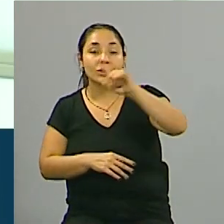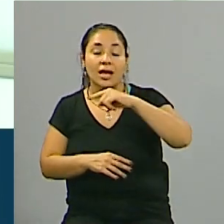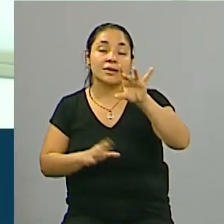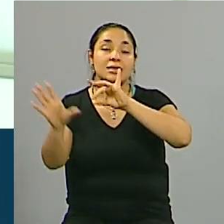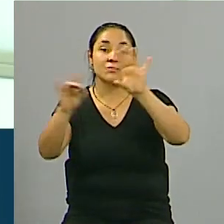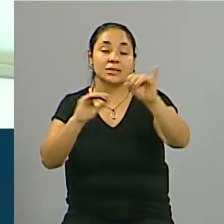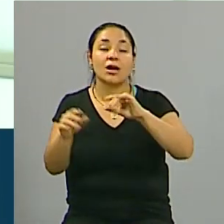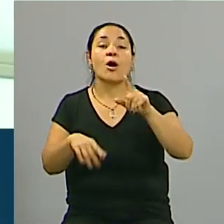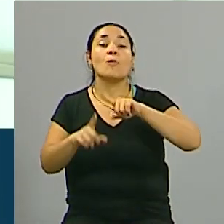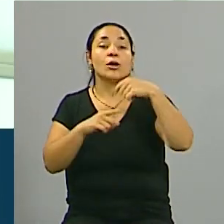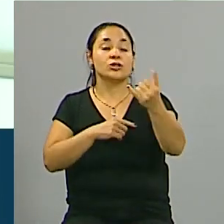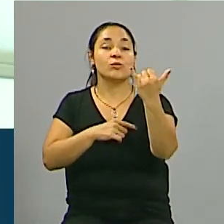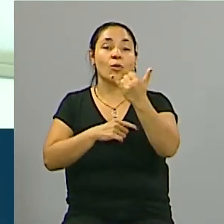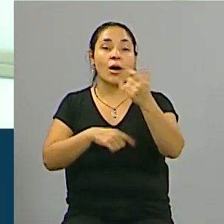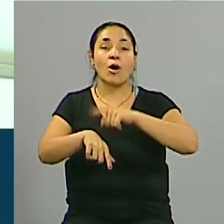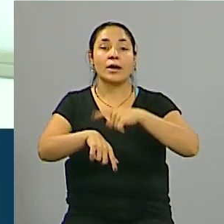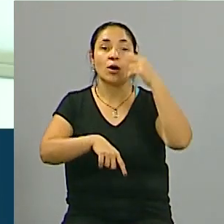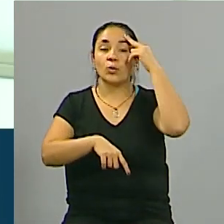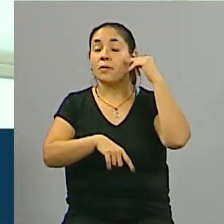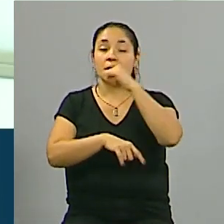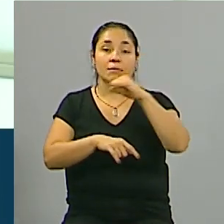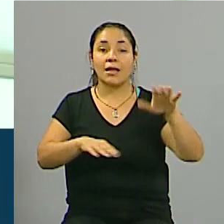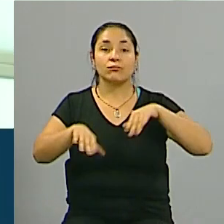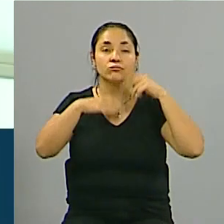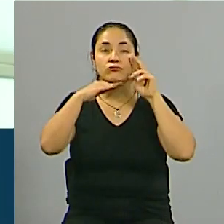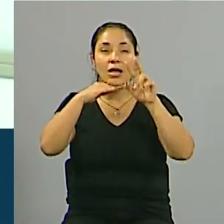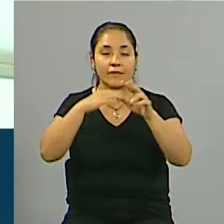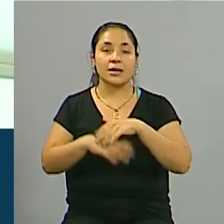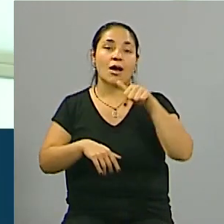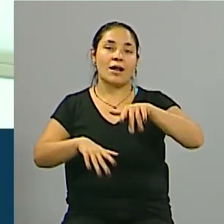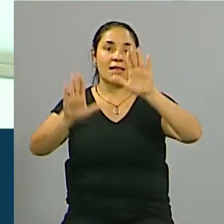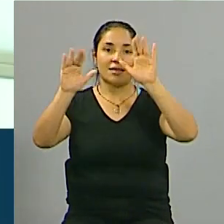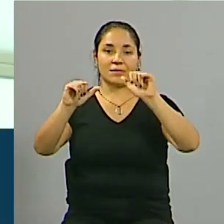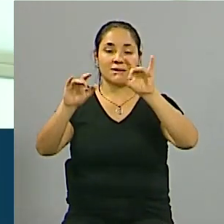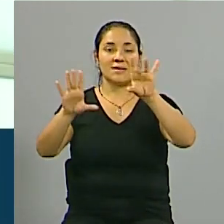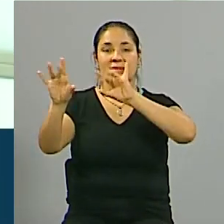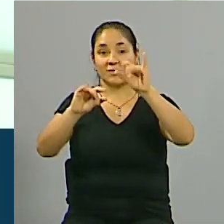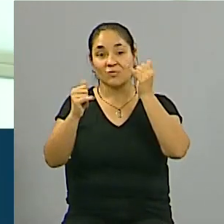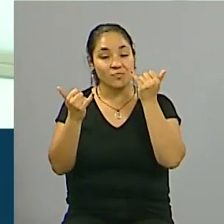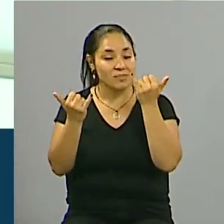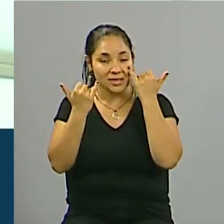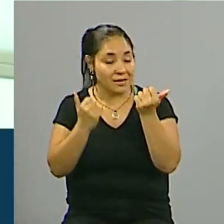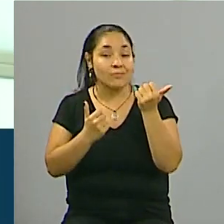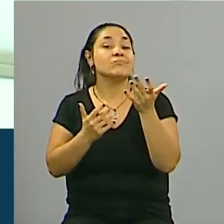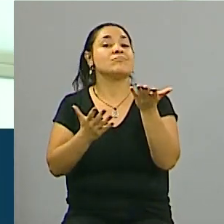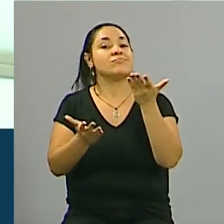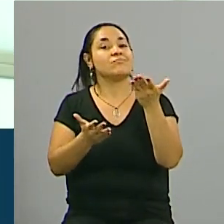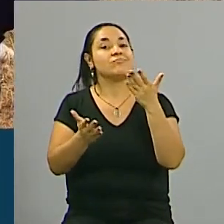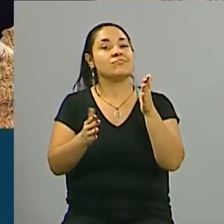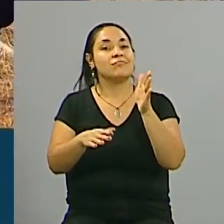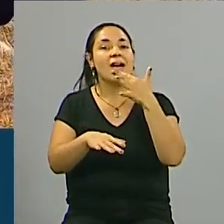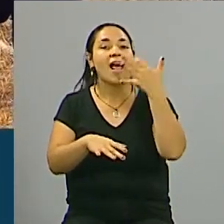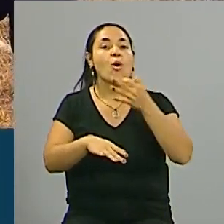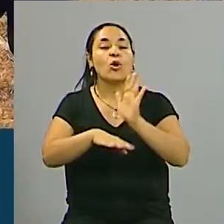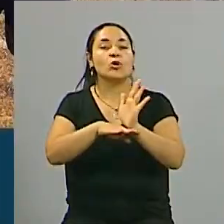jueves 21 a 30 horas, por supuesto, aquí en Señalú. Con esto nos despedimos, con esta invitación para disfrutar de este documental.